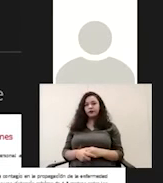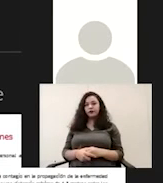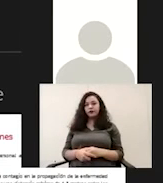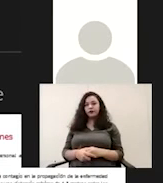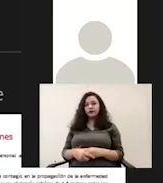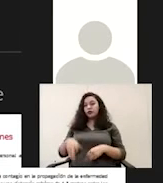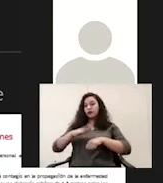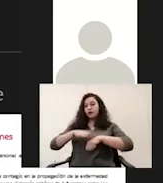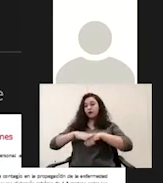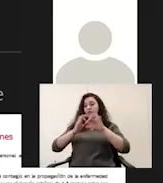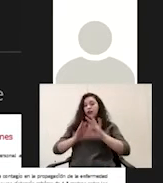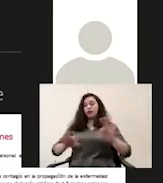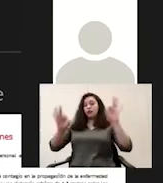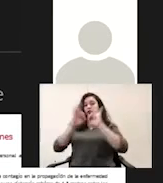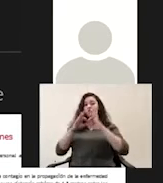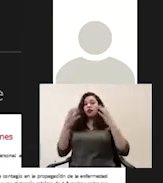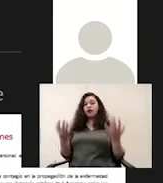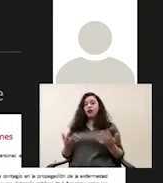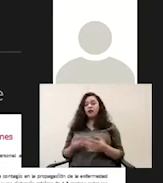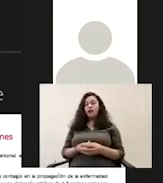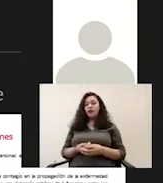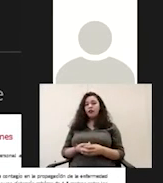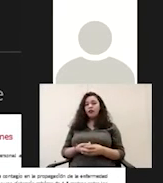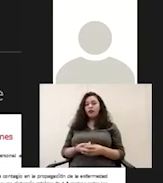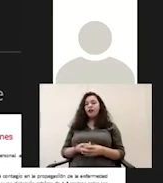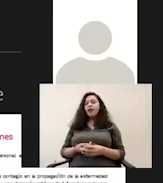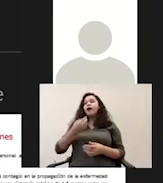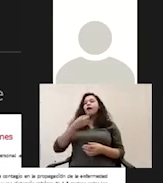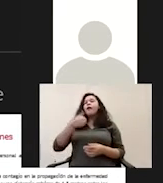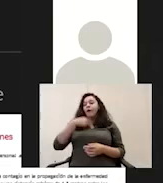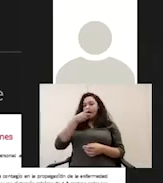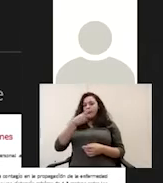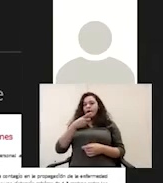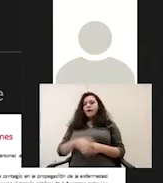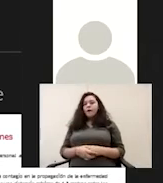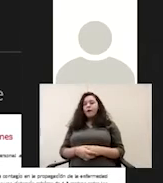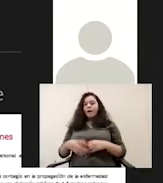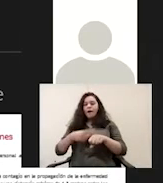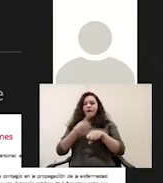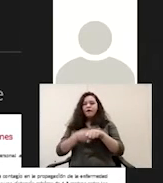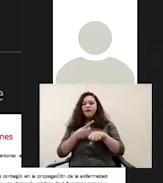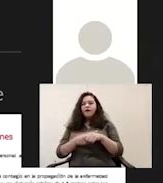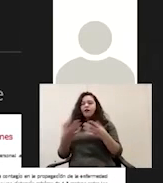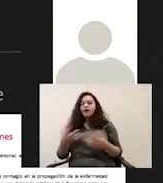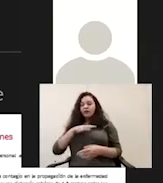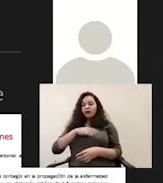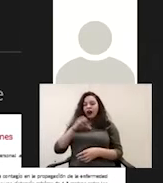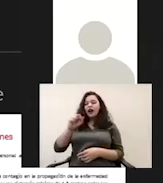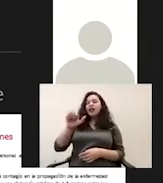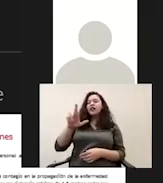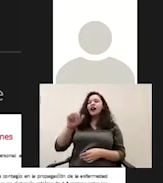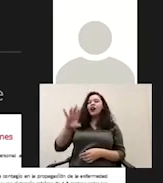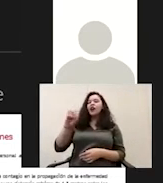lo más importante, pues vamos a hacer un poco de énfasis en ello. Es una enfermedad causada por el virus del SARS-CoV-2,